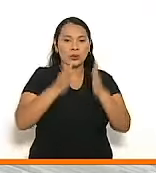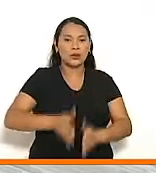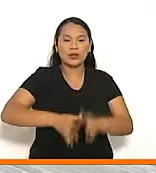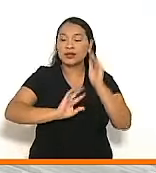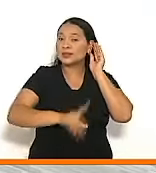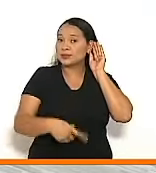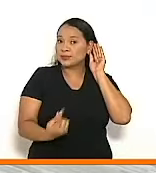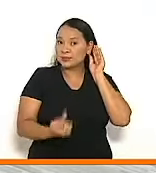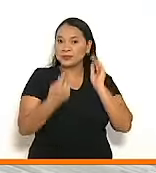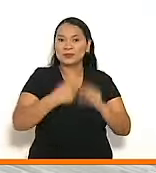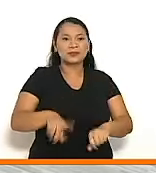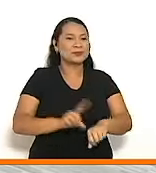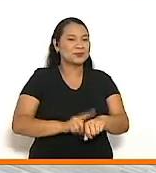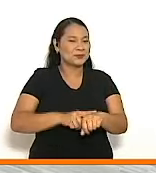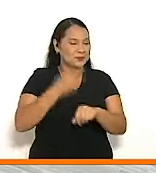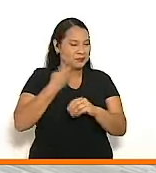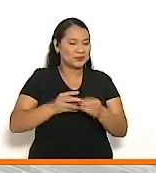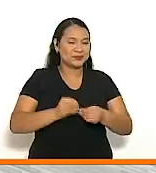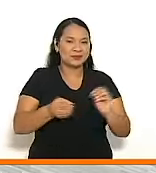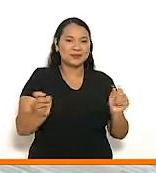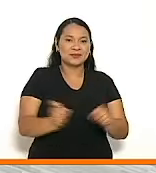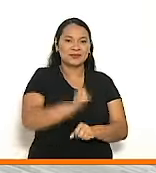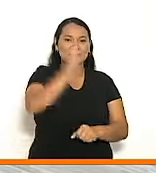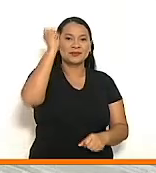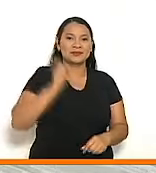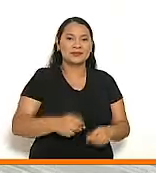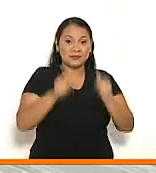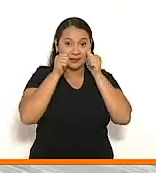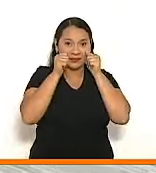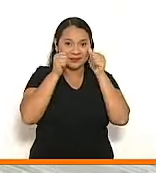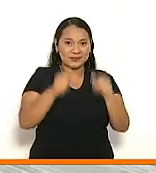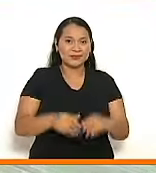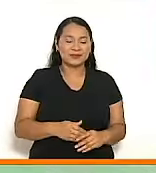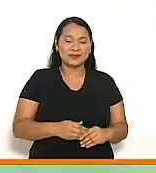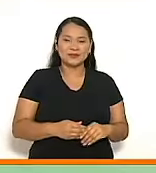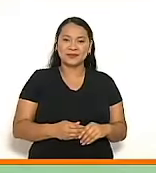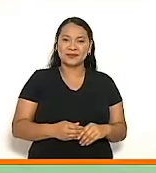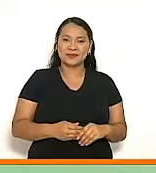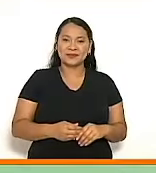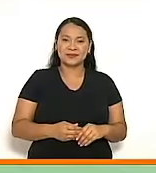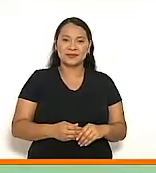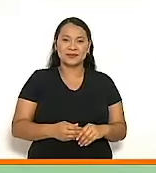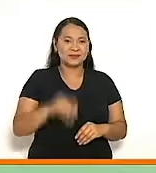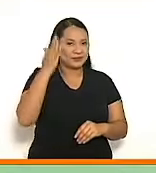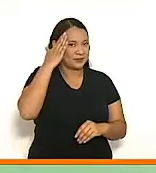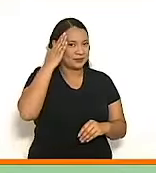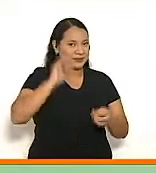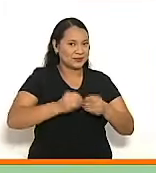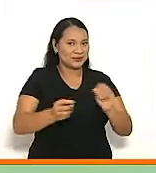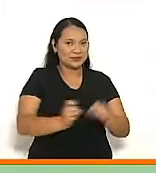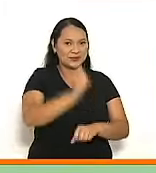conocer ese afortunado número ganador. Atentos. Tu número es...